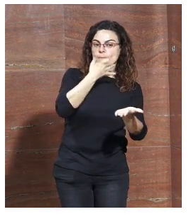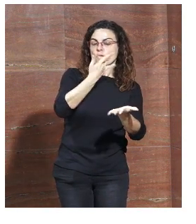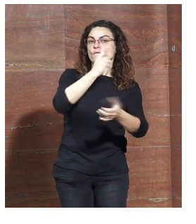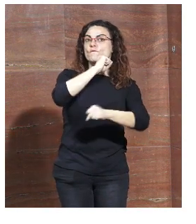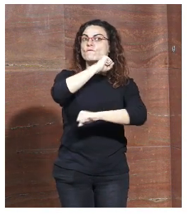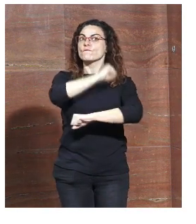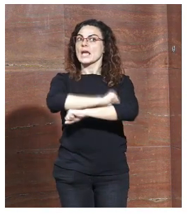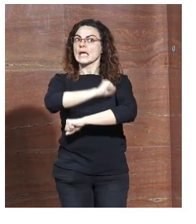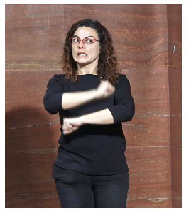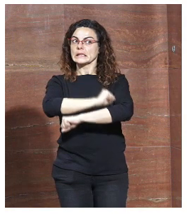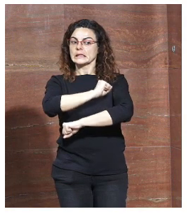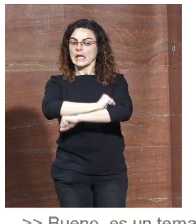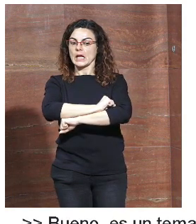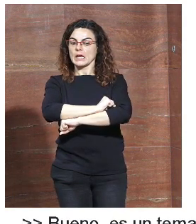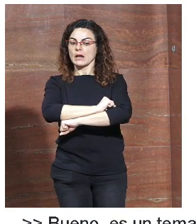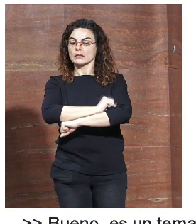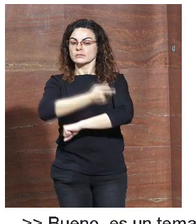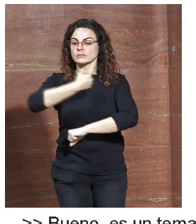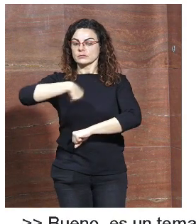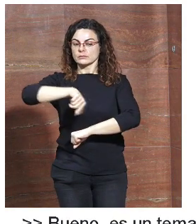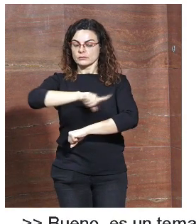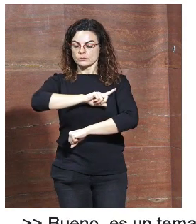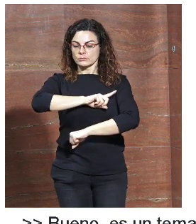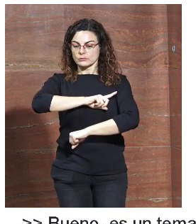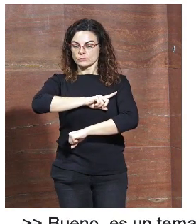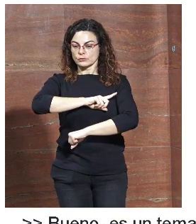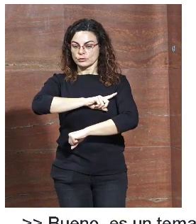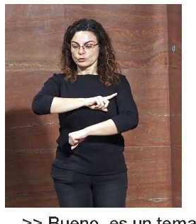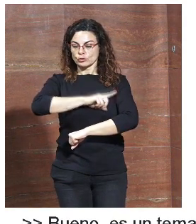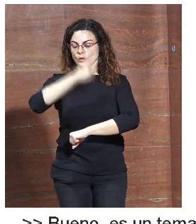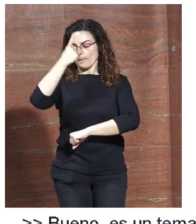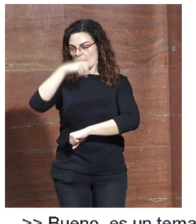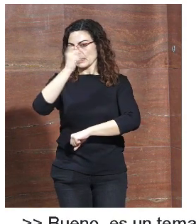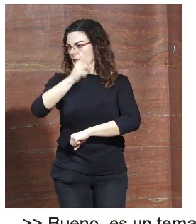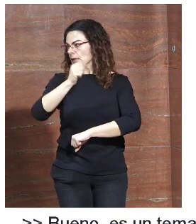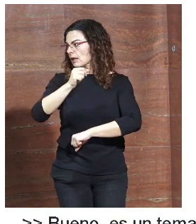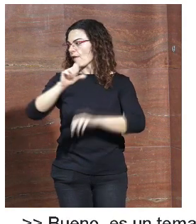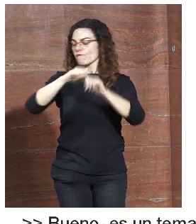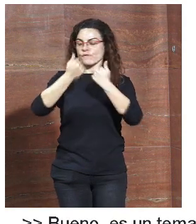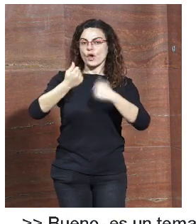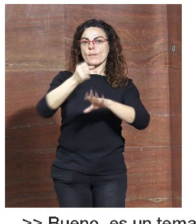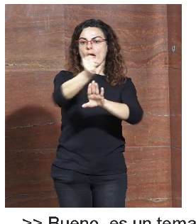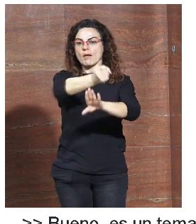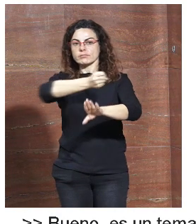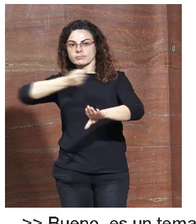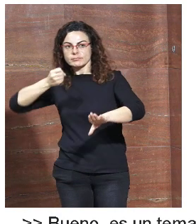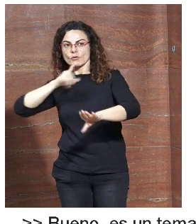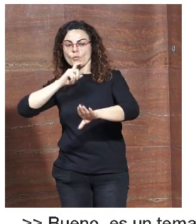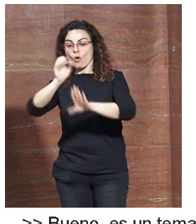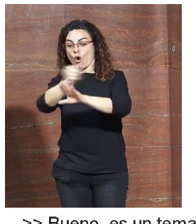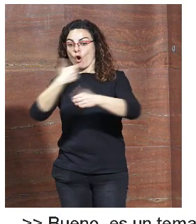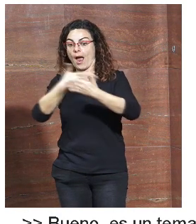ejemplo, nosotros todos sabemos que las ventanas muchas se abren así y para nosotros fue un